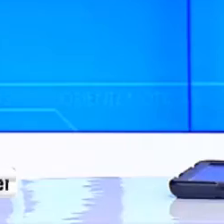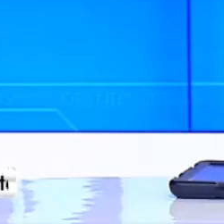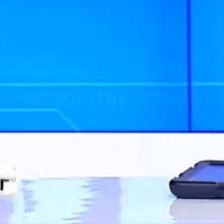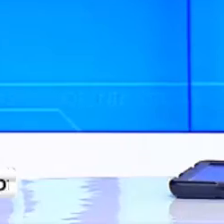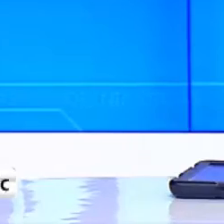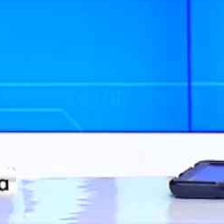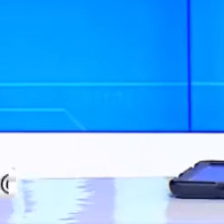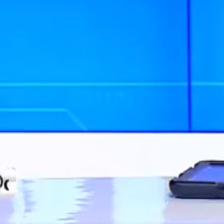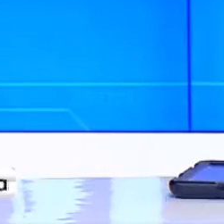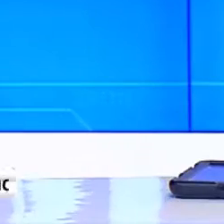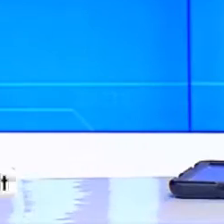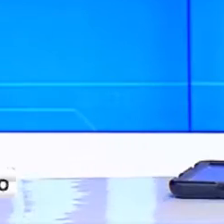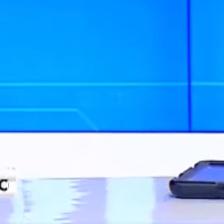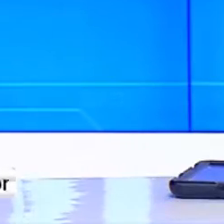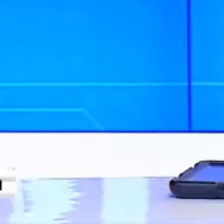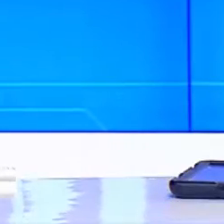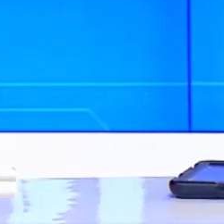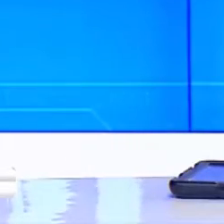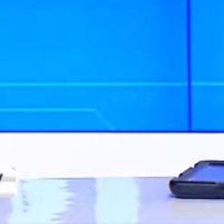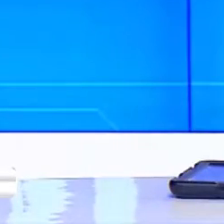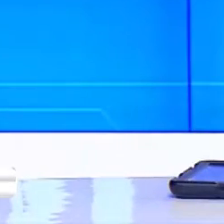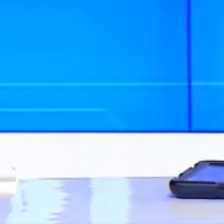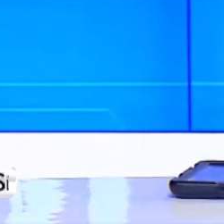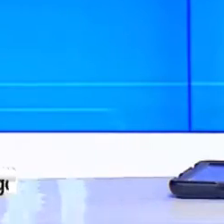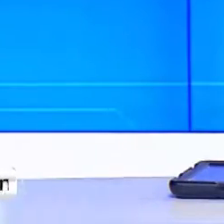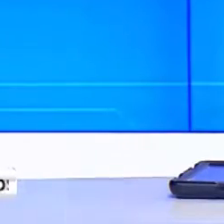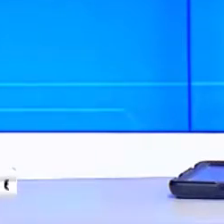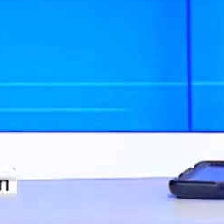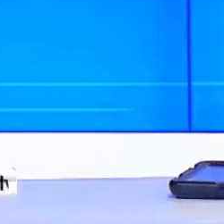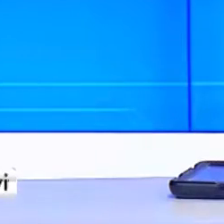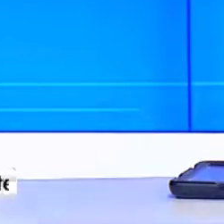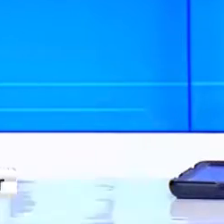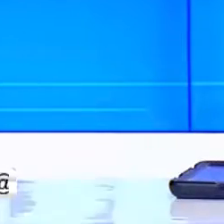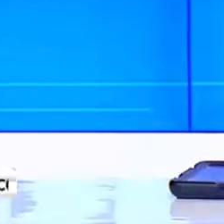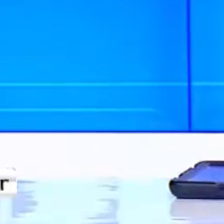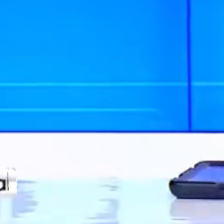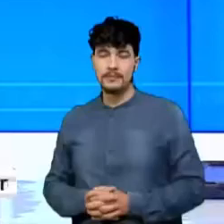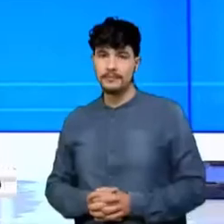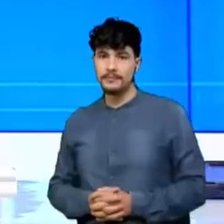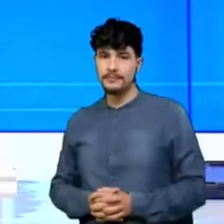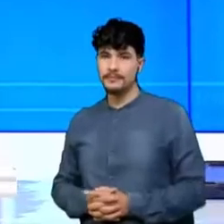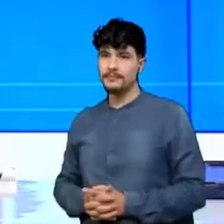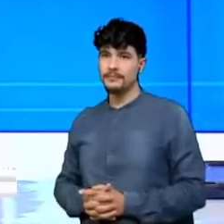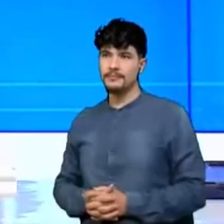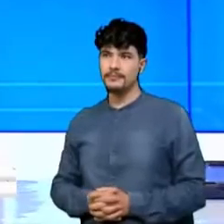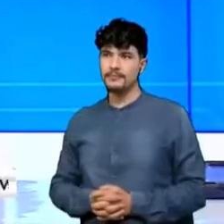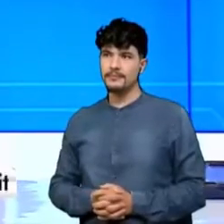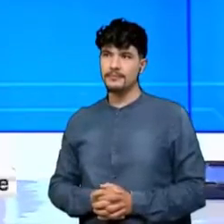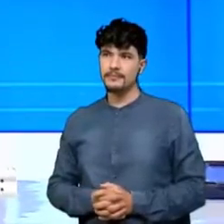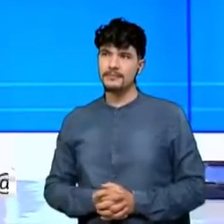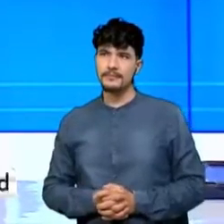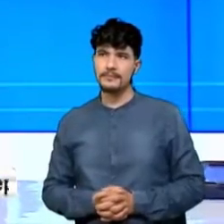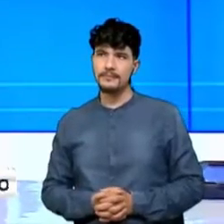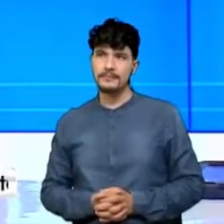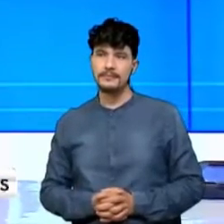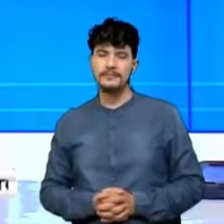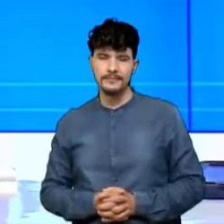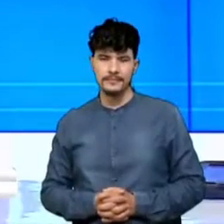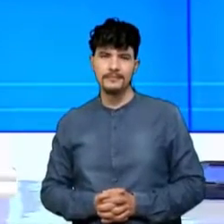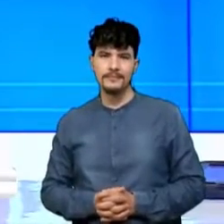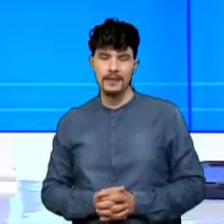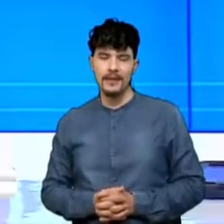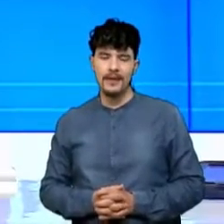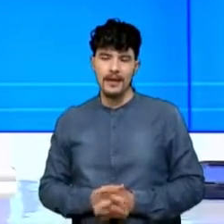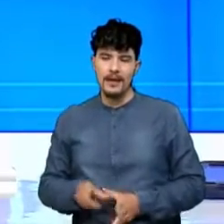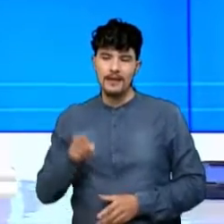En el barrio Portal de Santana, la comunidad, con el apoyo del Banco de Materiales, logró pavimentar la entrada de su barrio. Pablo Vázquez está en el